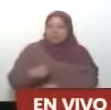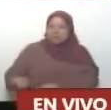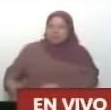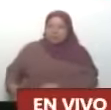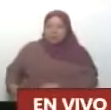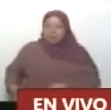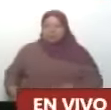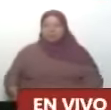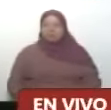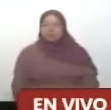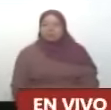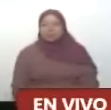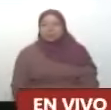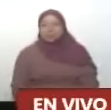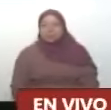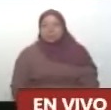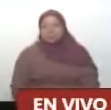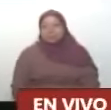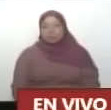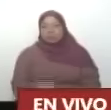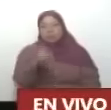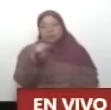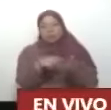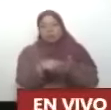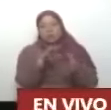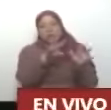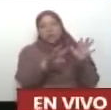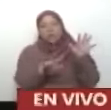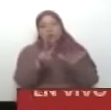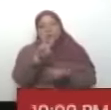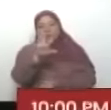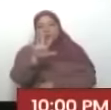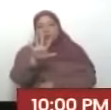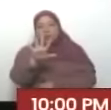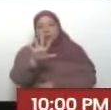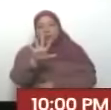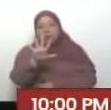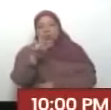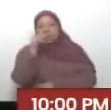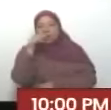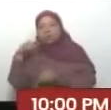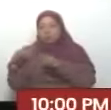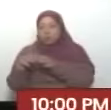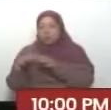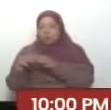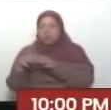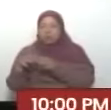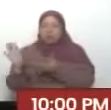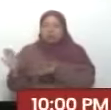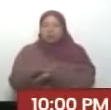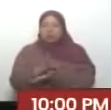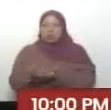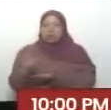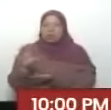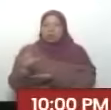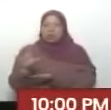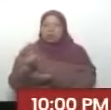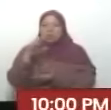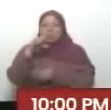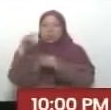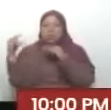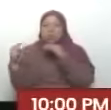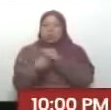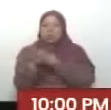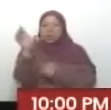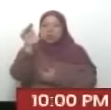son las cosas, ¿no? En el año 65, por primera vez, Cardenales del Éxito canta La Guayana Esequiba, cantado por